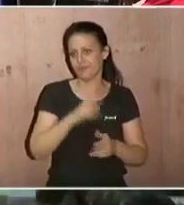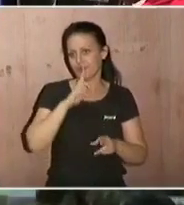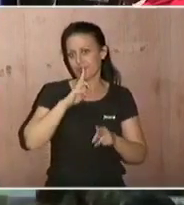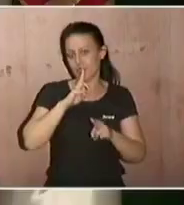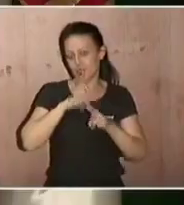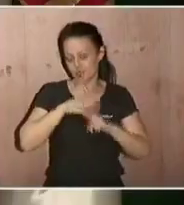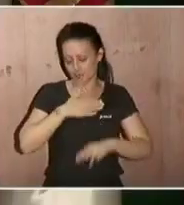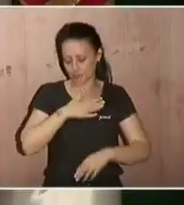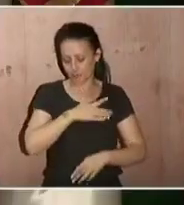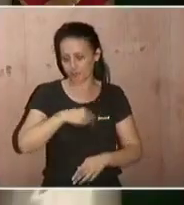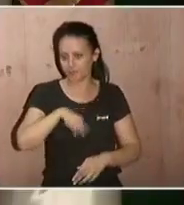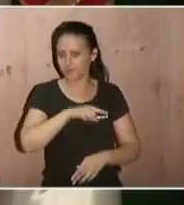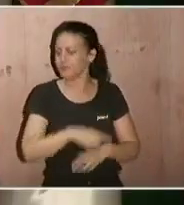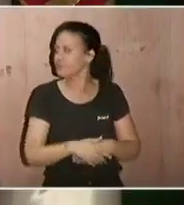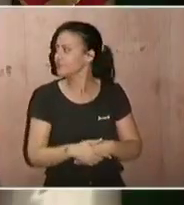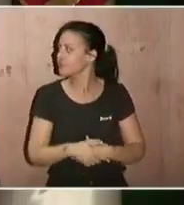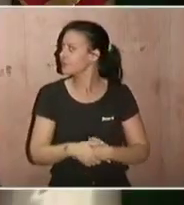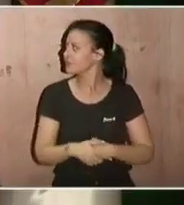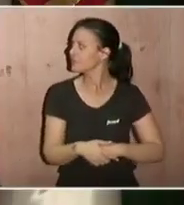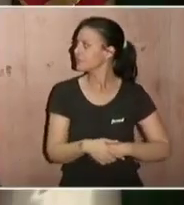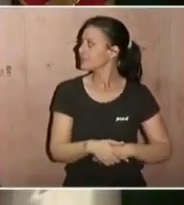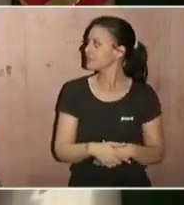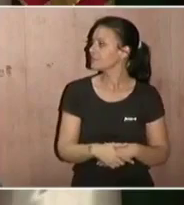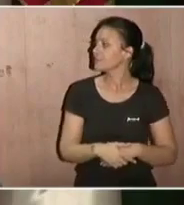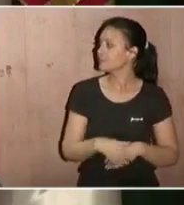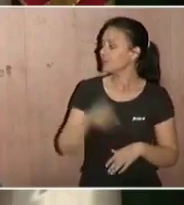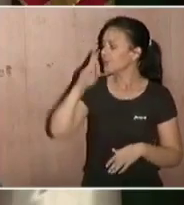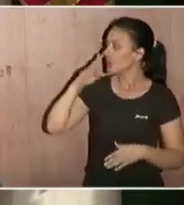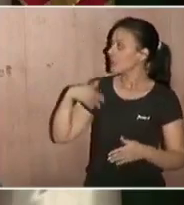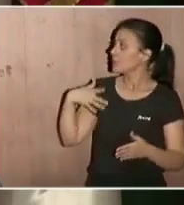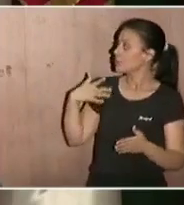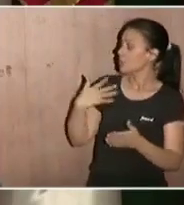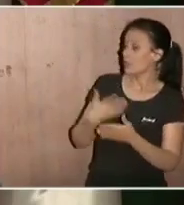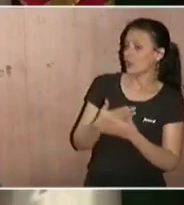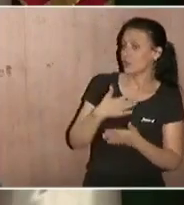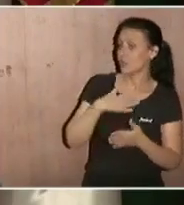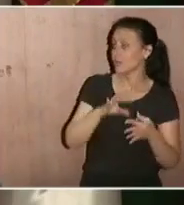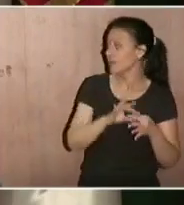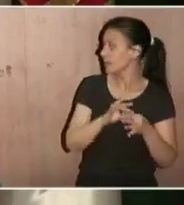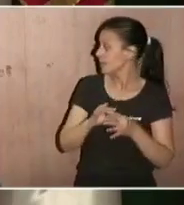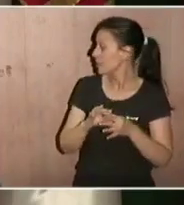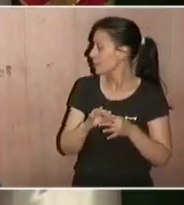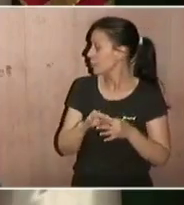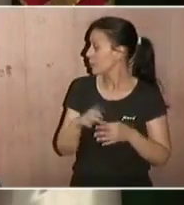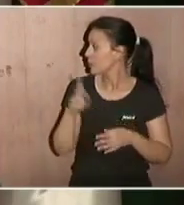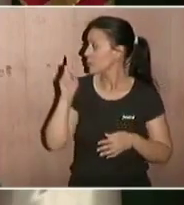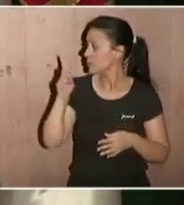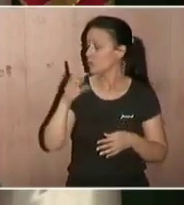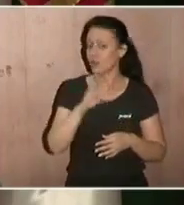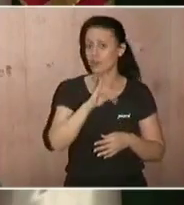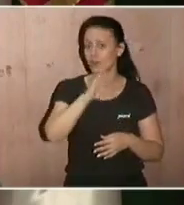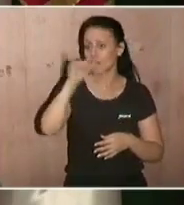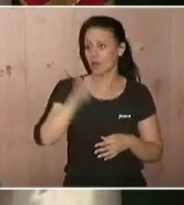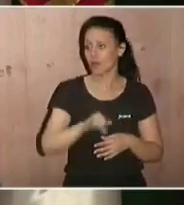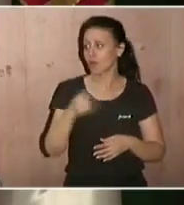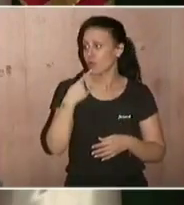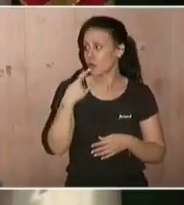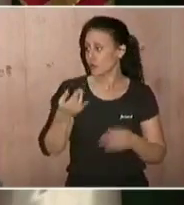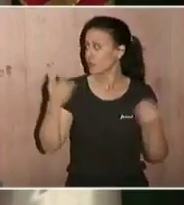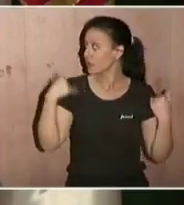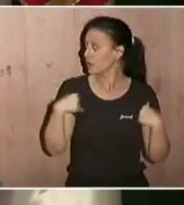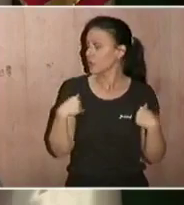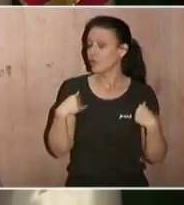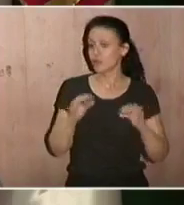casa. En estos años, claro, mi relación, como ya ha destacado el profesor Díez, ha sido muy especial con la Universidad